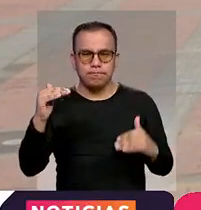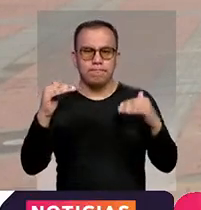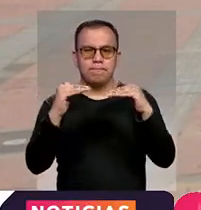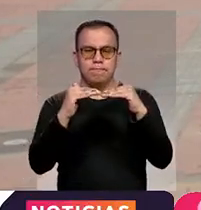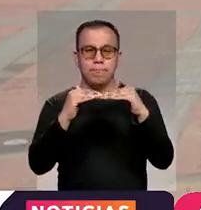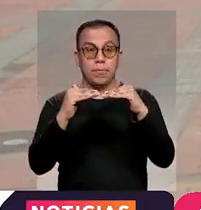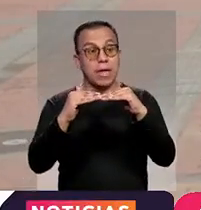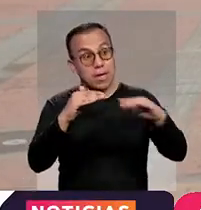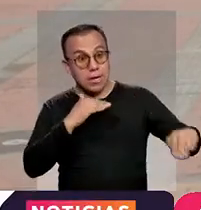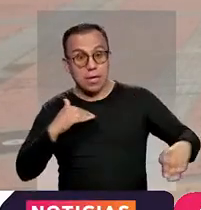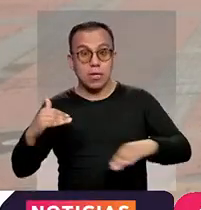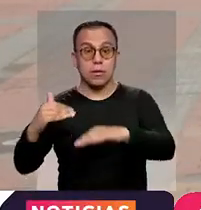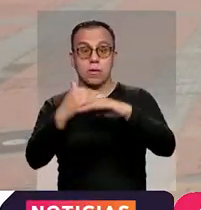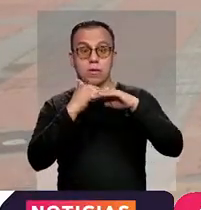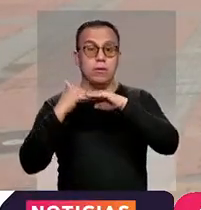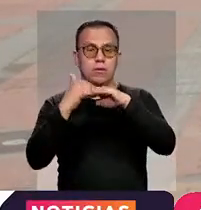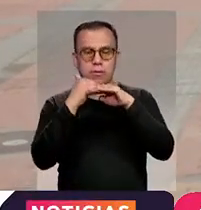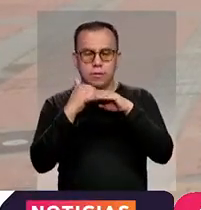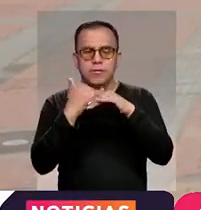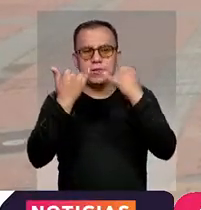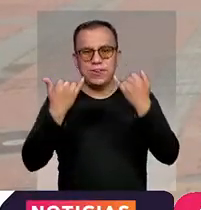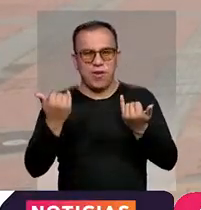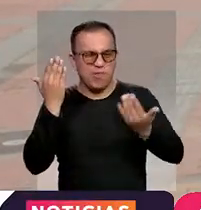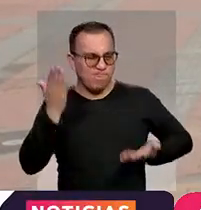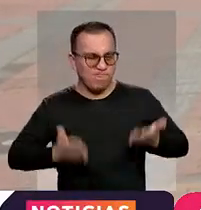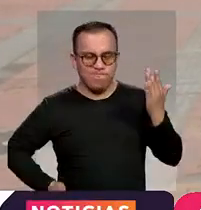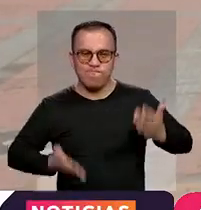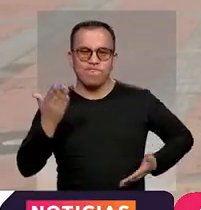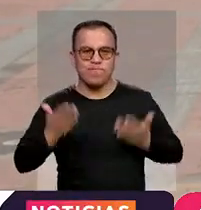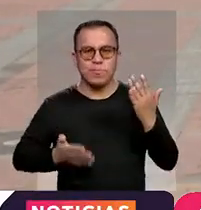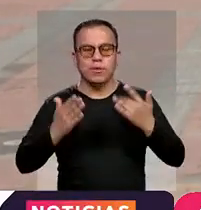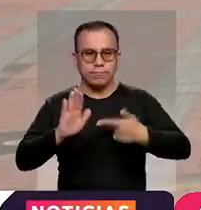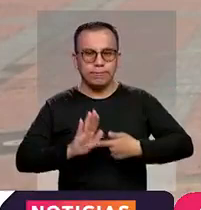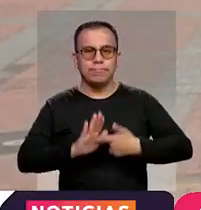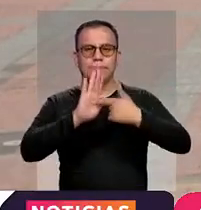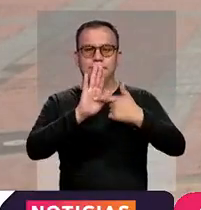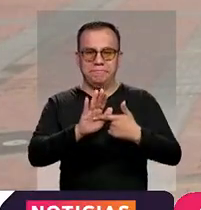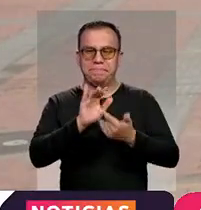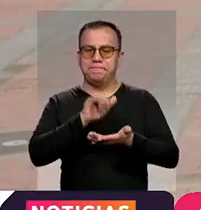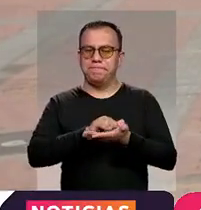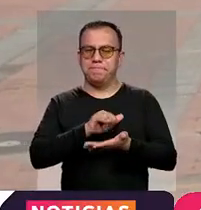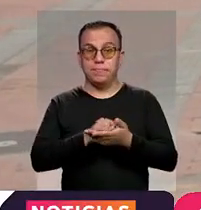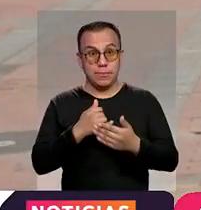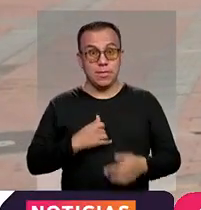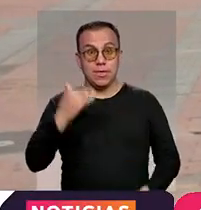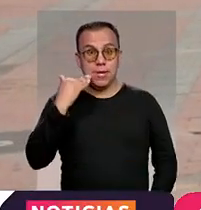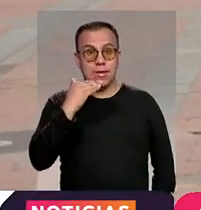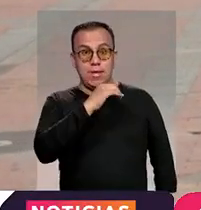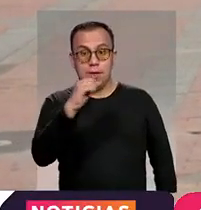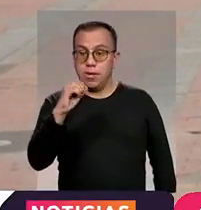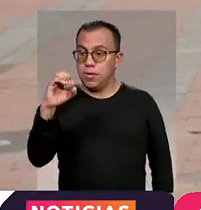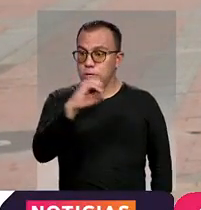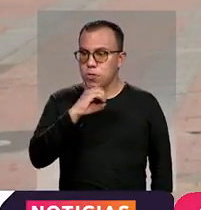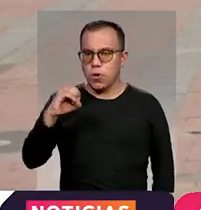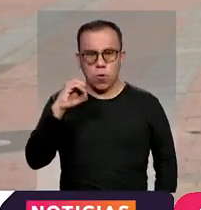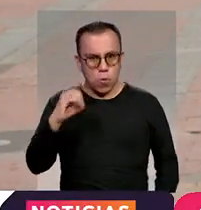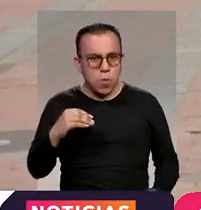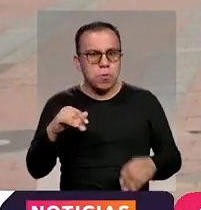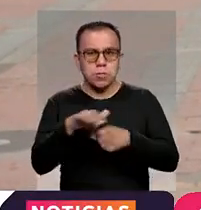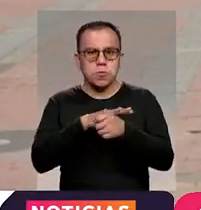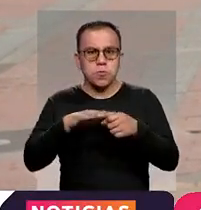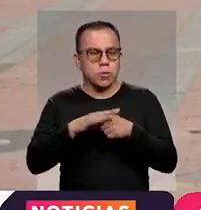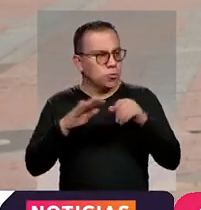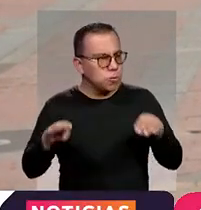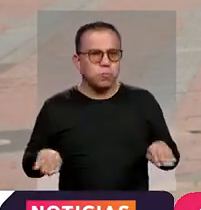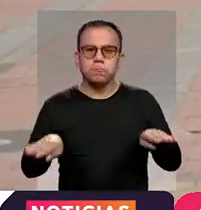equidad. Y el día de hoy, pues con esta carrera lo que se busca es demostrar eso, que las mujeres y los hombres estamos en las mismas